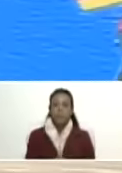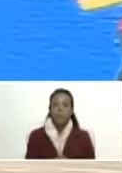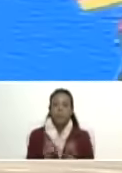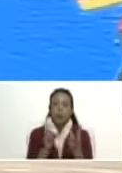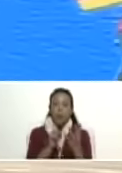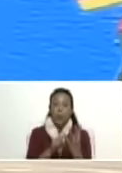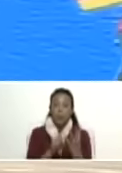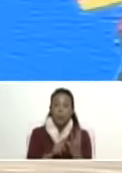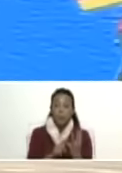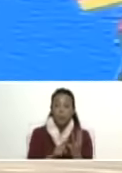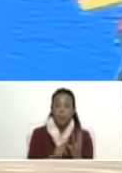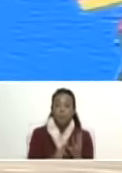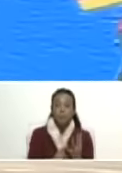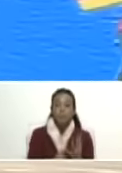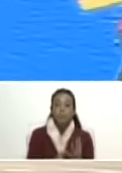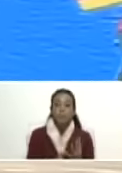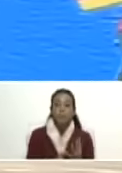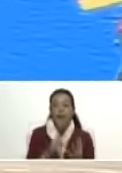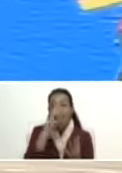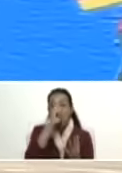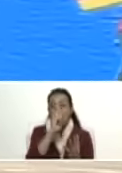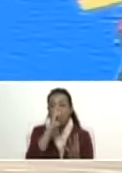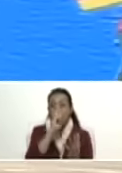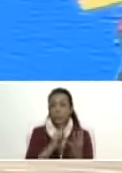Luego, en el año